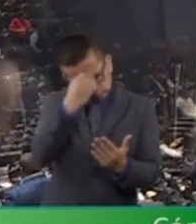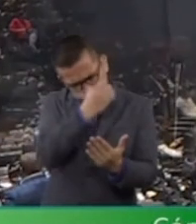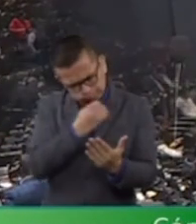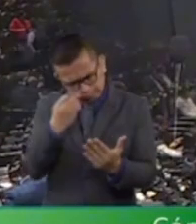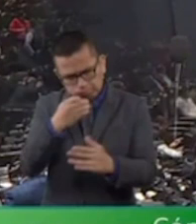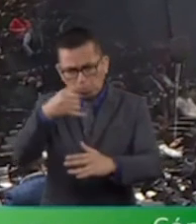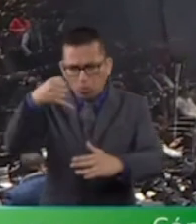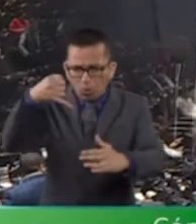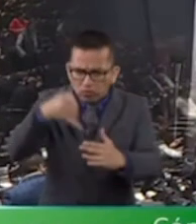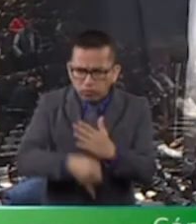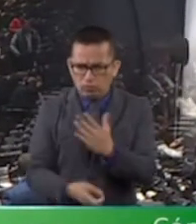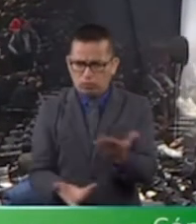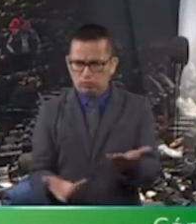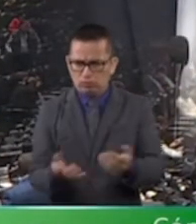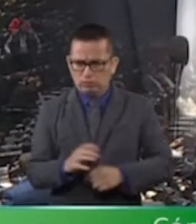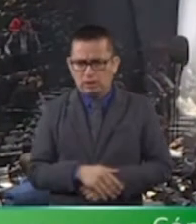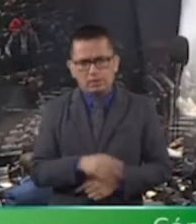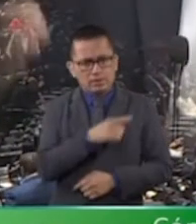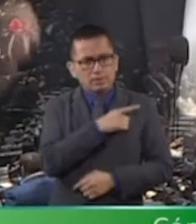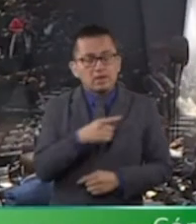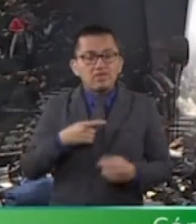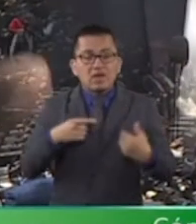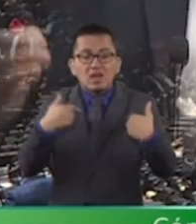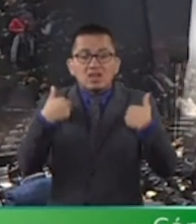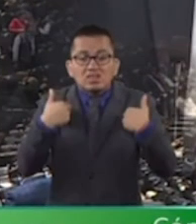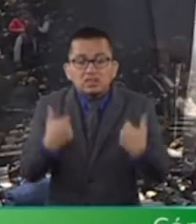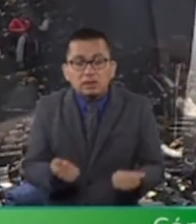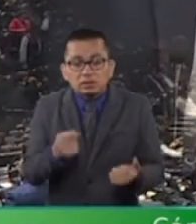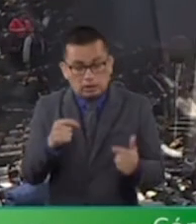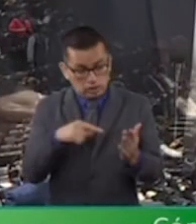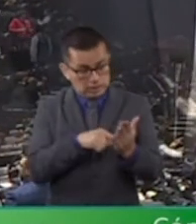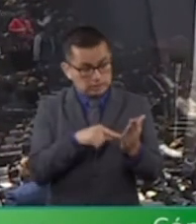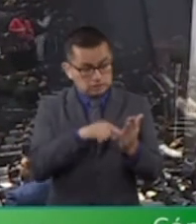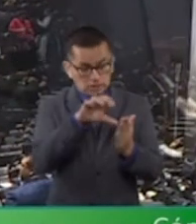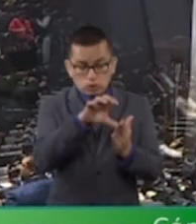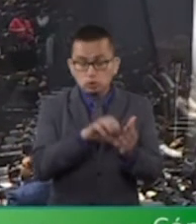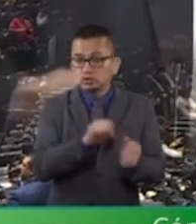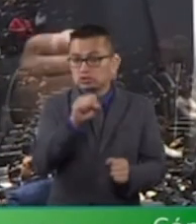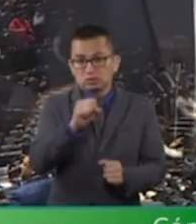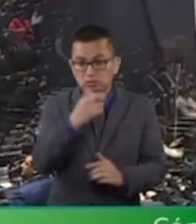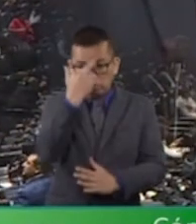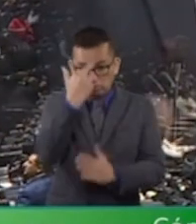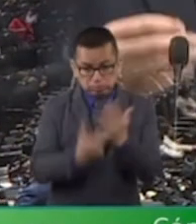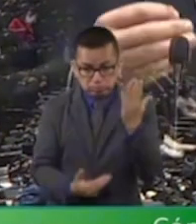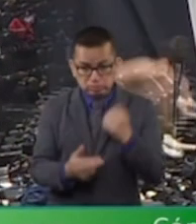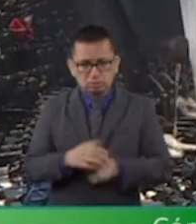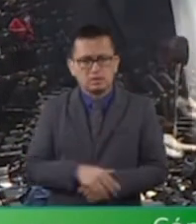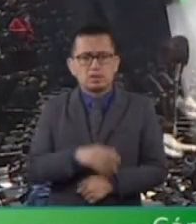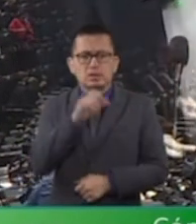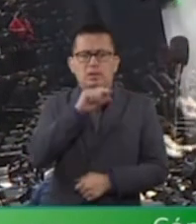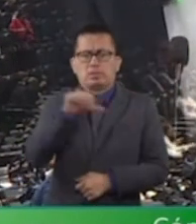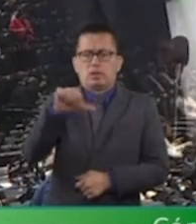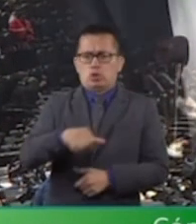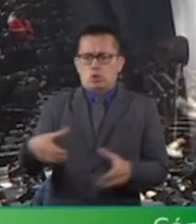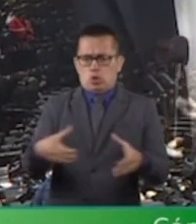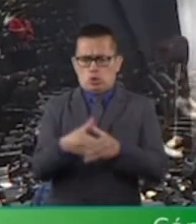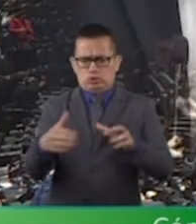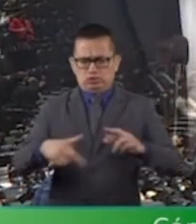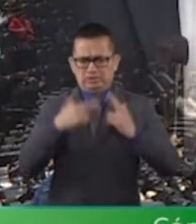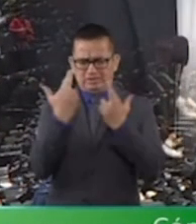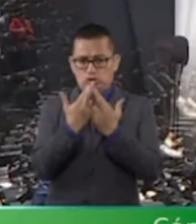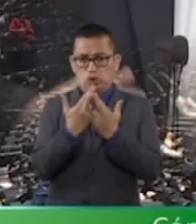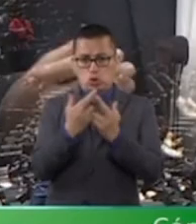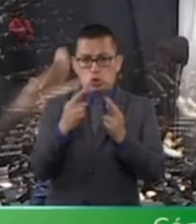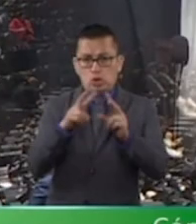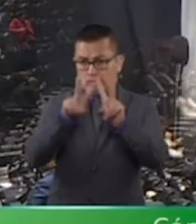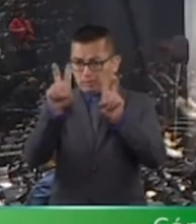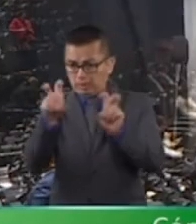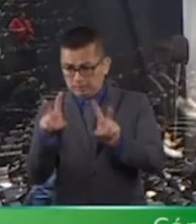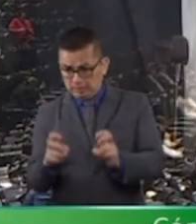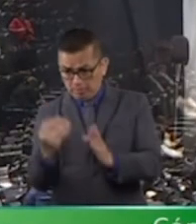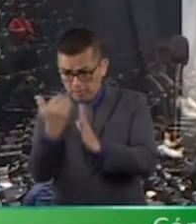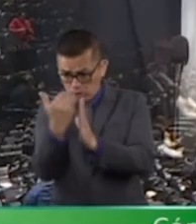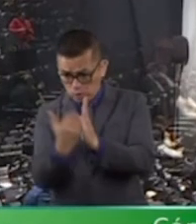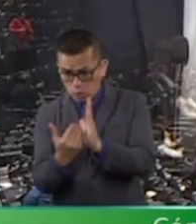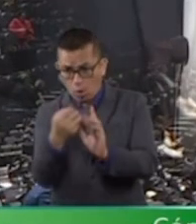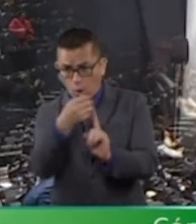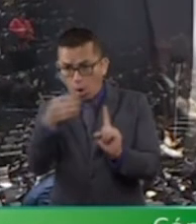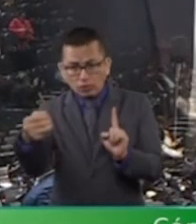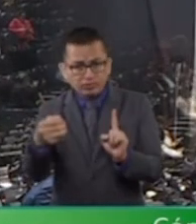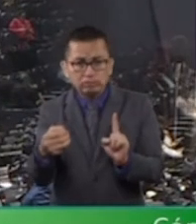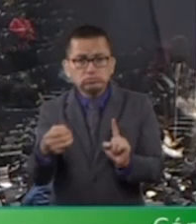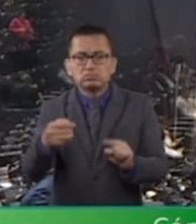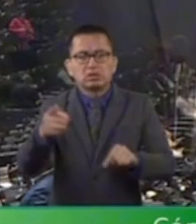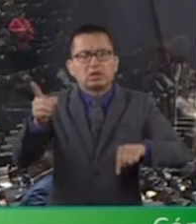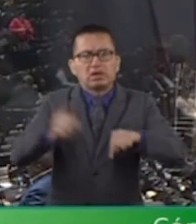una violación constitucional, que hay una violación del orden del día de la sesión de hoy, que de por sí han